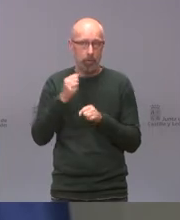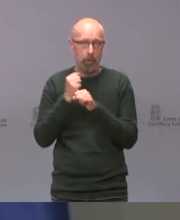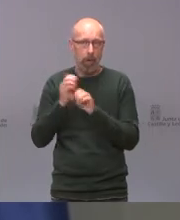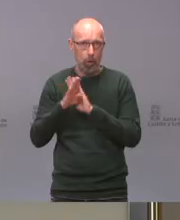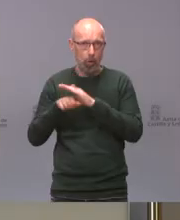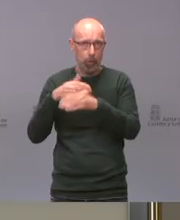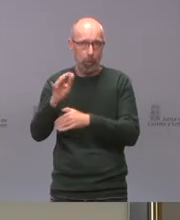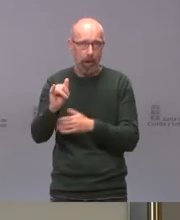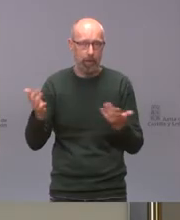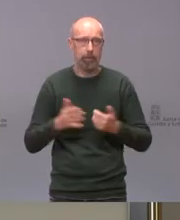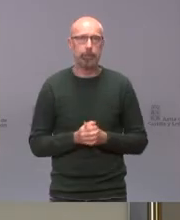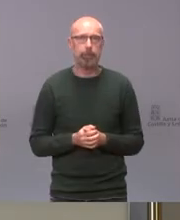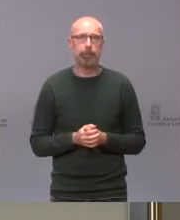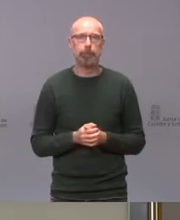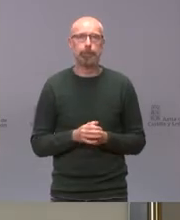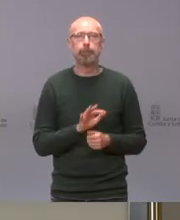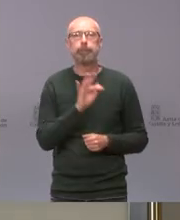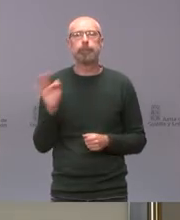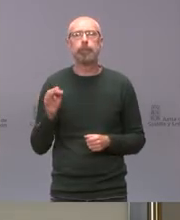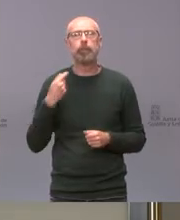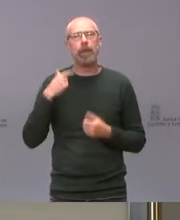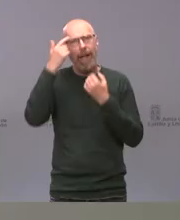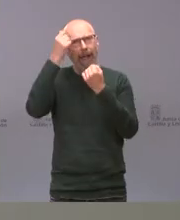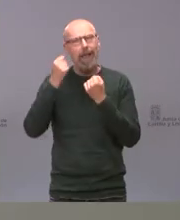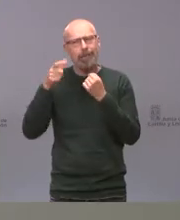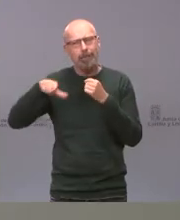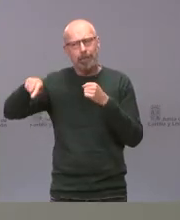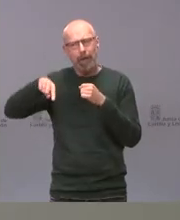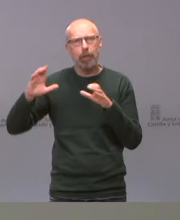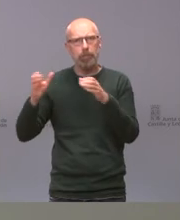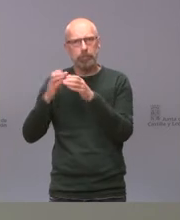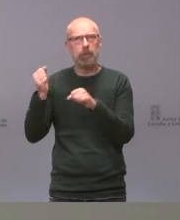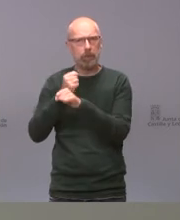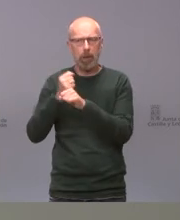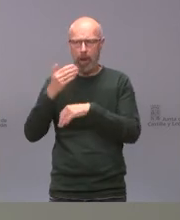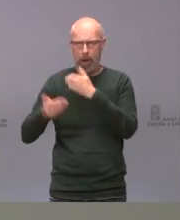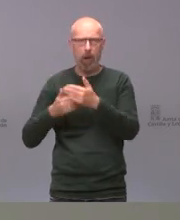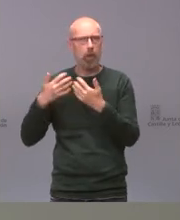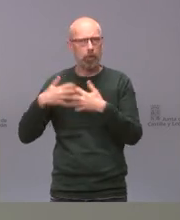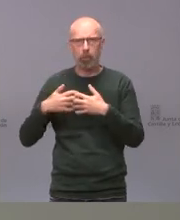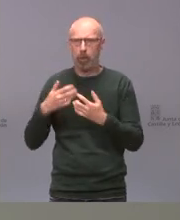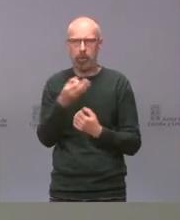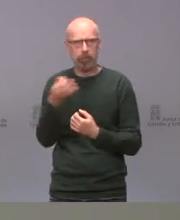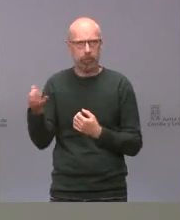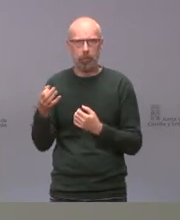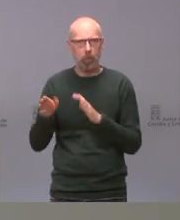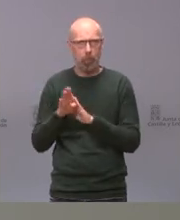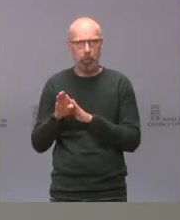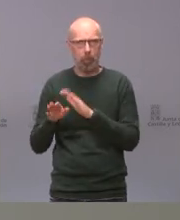están. Nuestros expertos siguen estando en activo, siguen estando muy en activo,